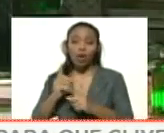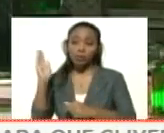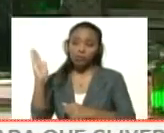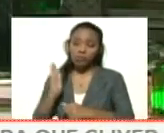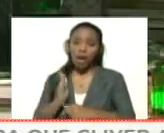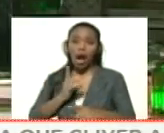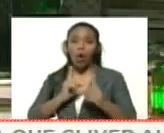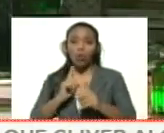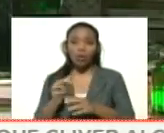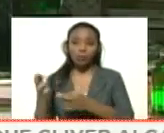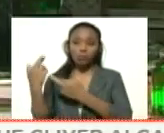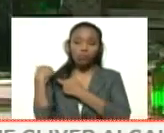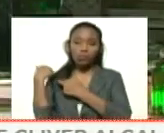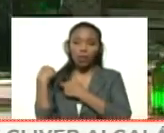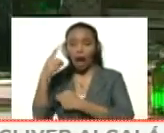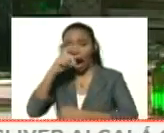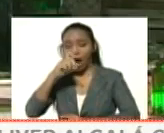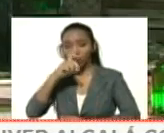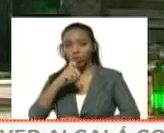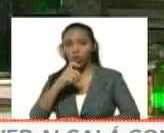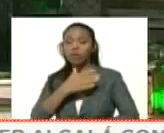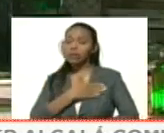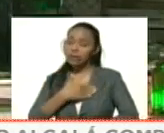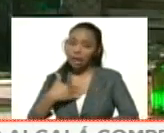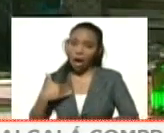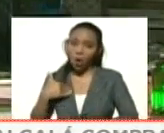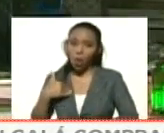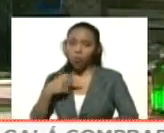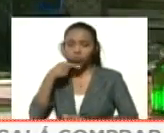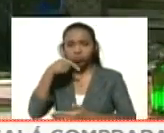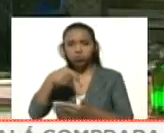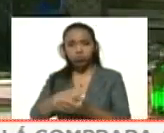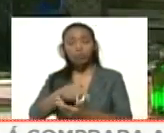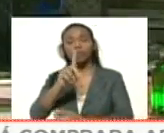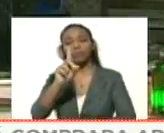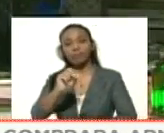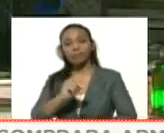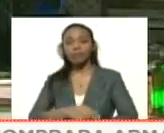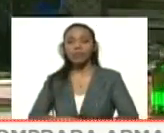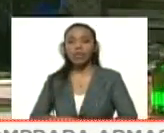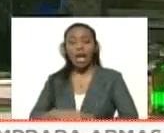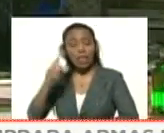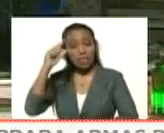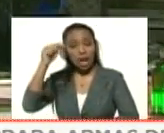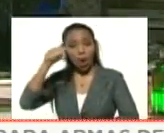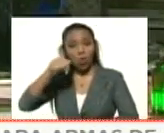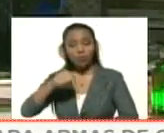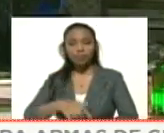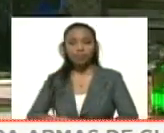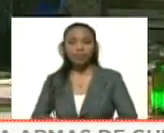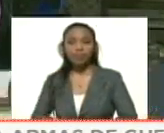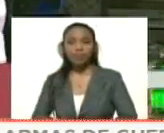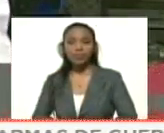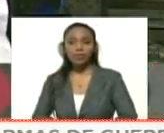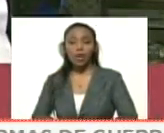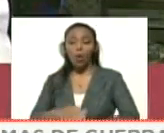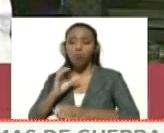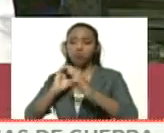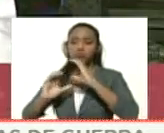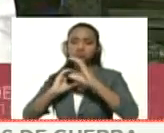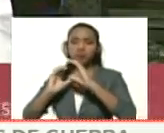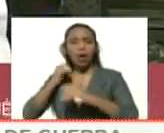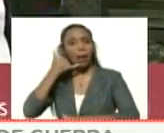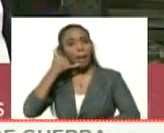lo correspondiente a la edad. Quisiera mencionar también que el día de hoy se dio una conversación